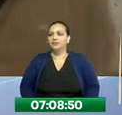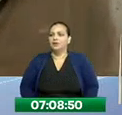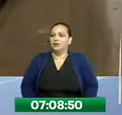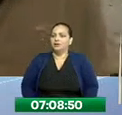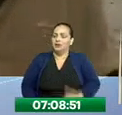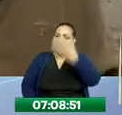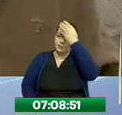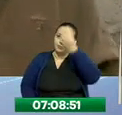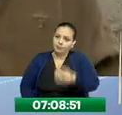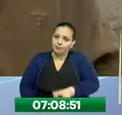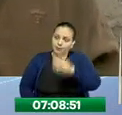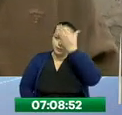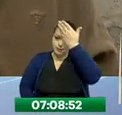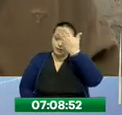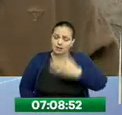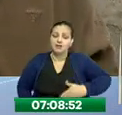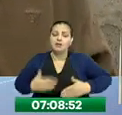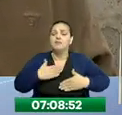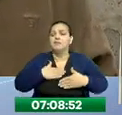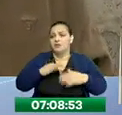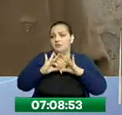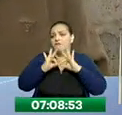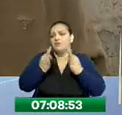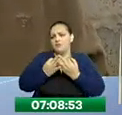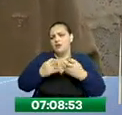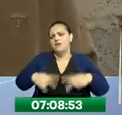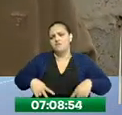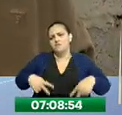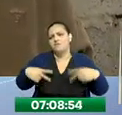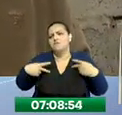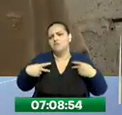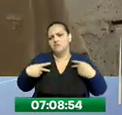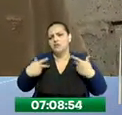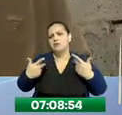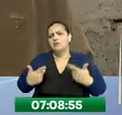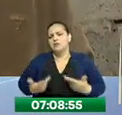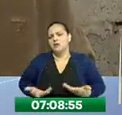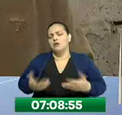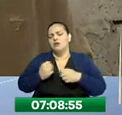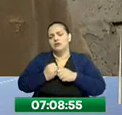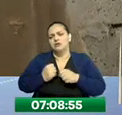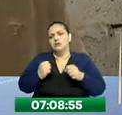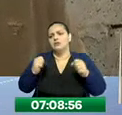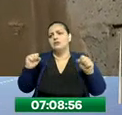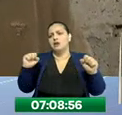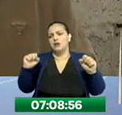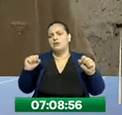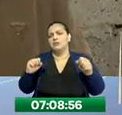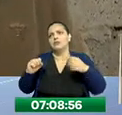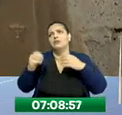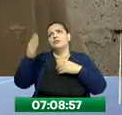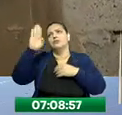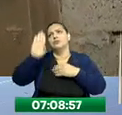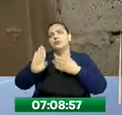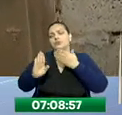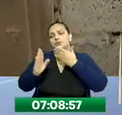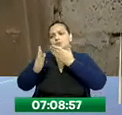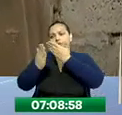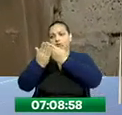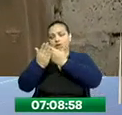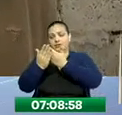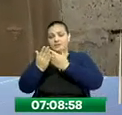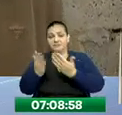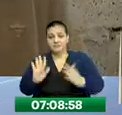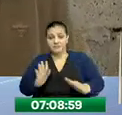días. Sí, lo principal es darle gracias a Dios en medio de todo. Sí, las imágenes hablan por sí solas. Se